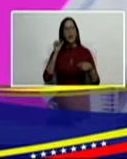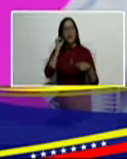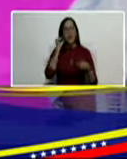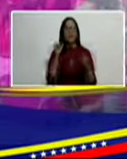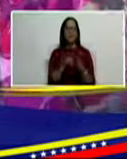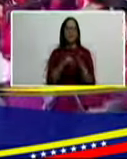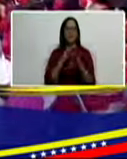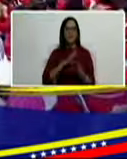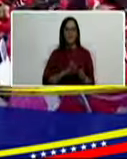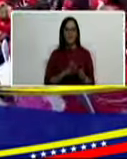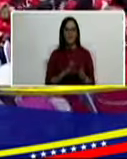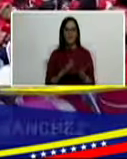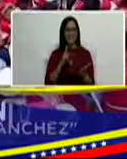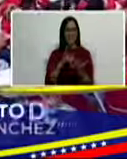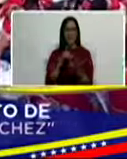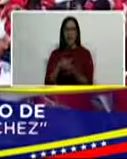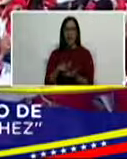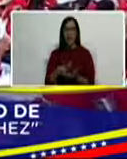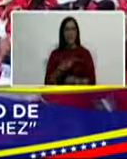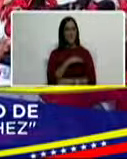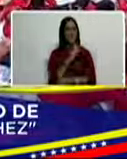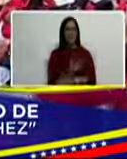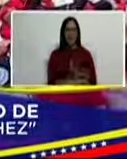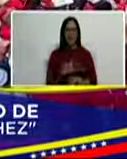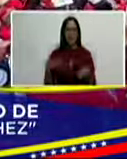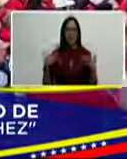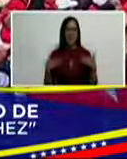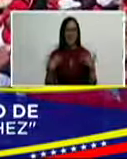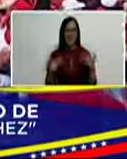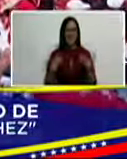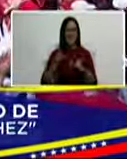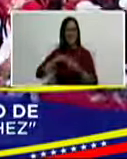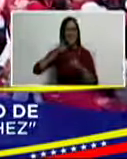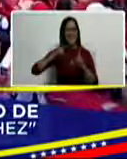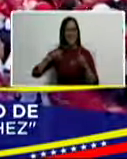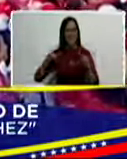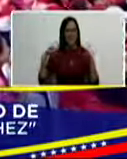donde están desbordan fuerza, alegría, energía.